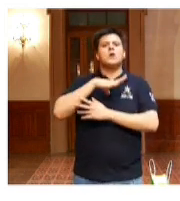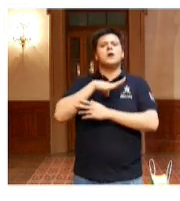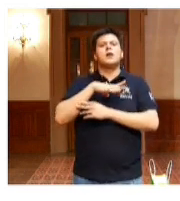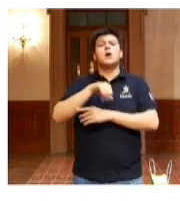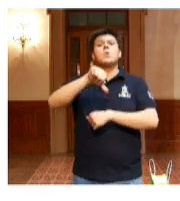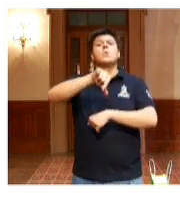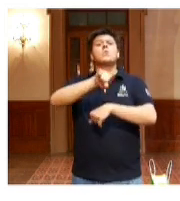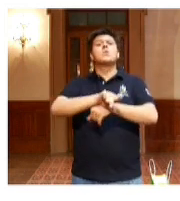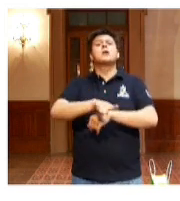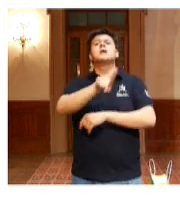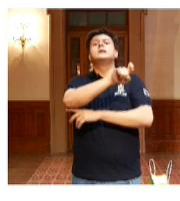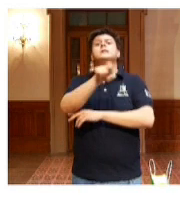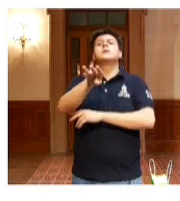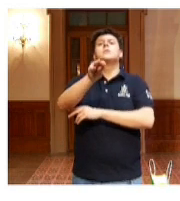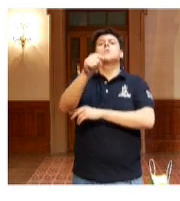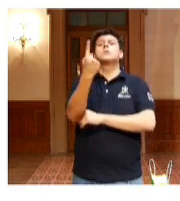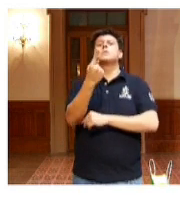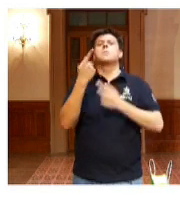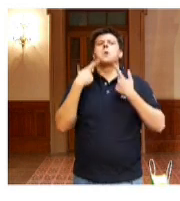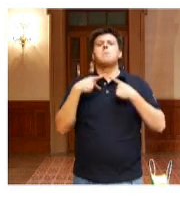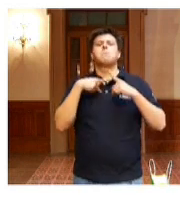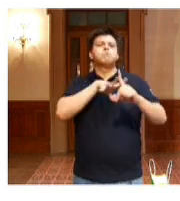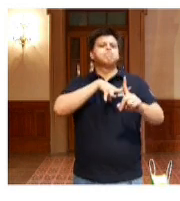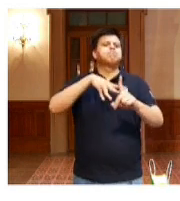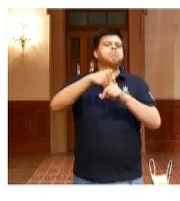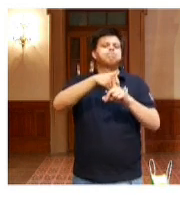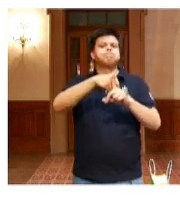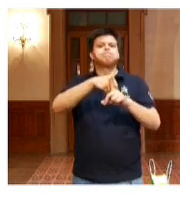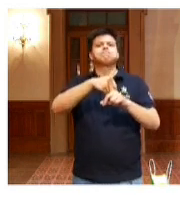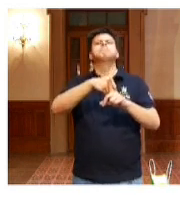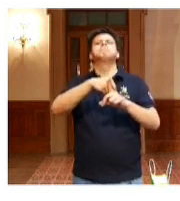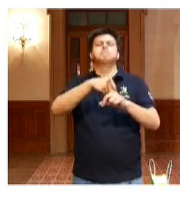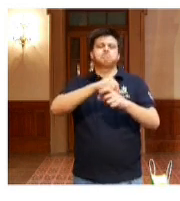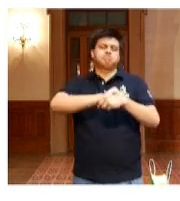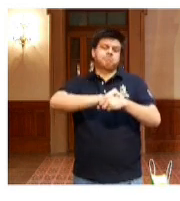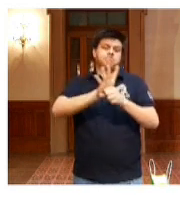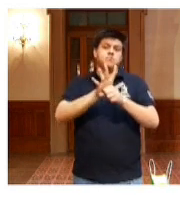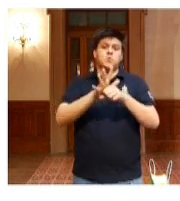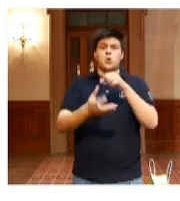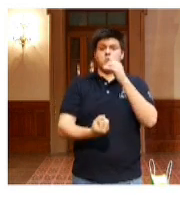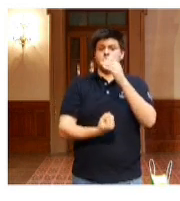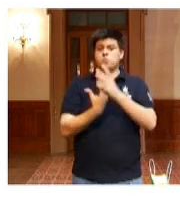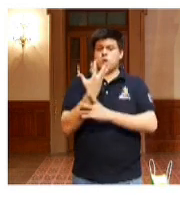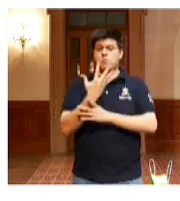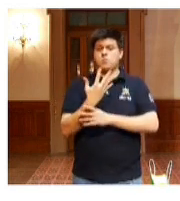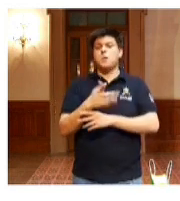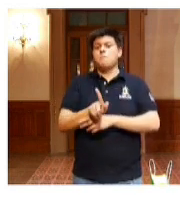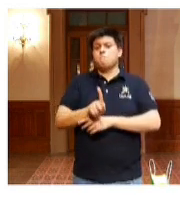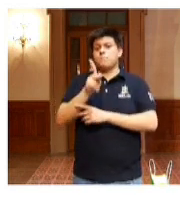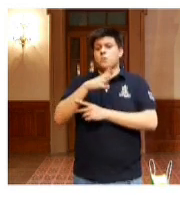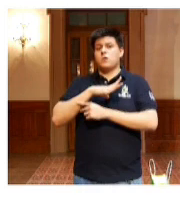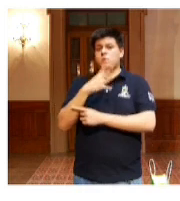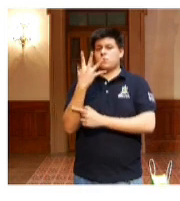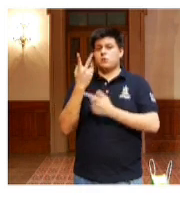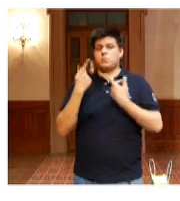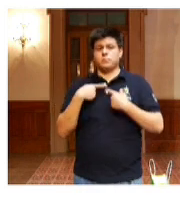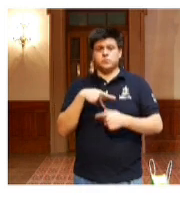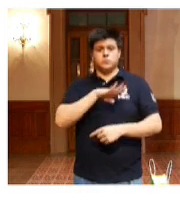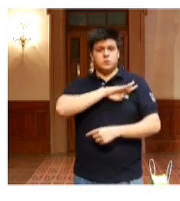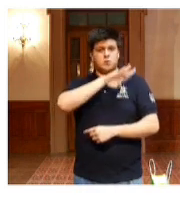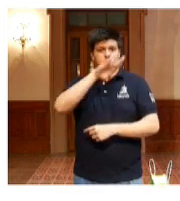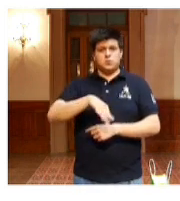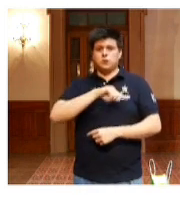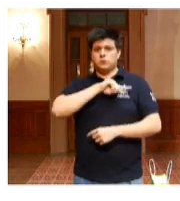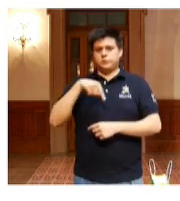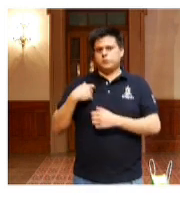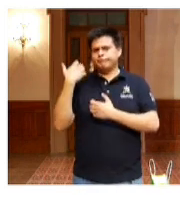el día de hoy 191 pacientes contagiados y 4 defunciones hemos hecho